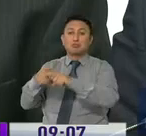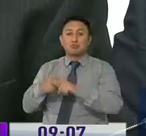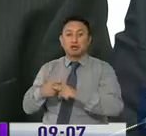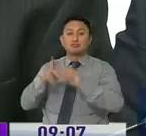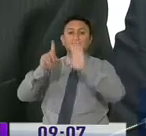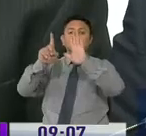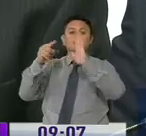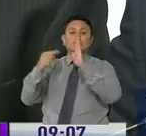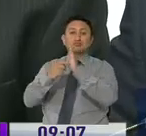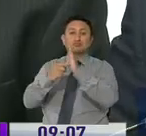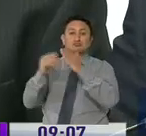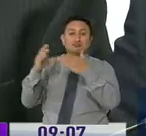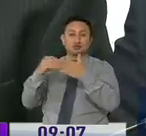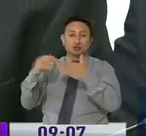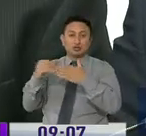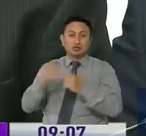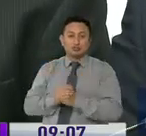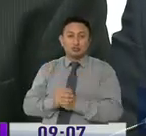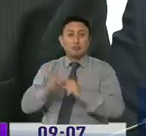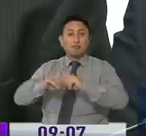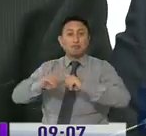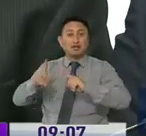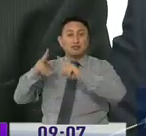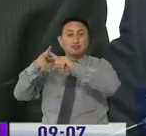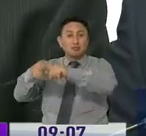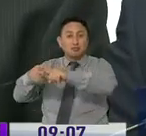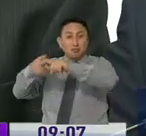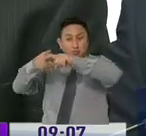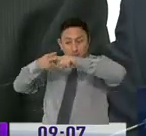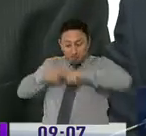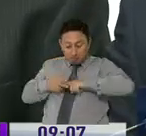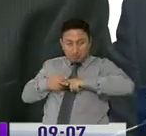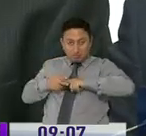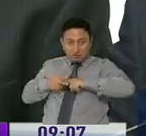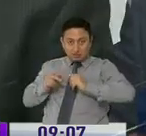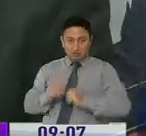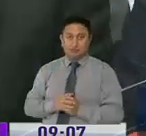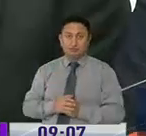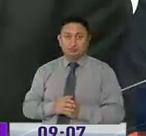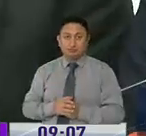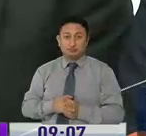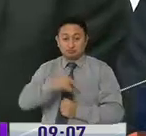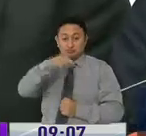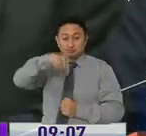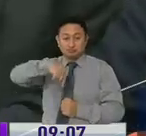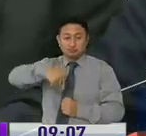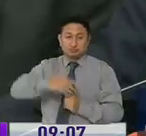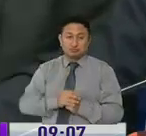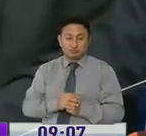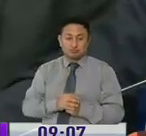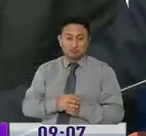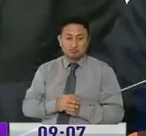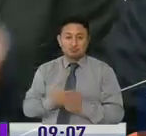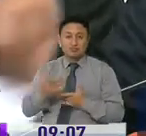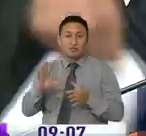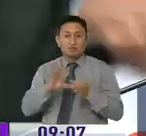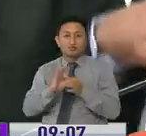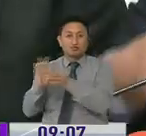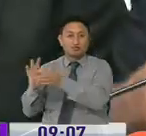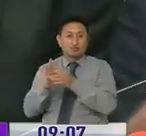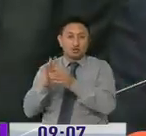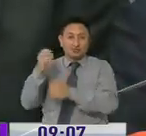los $6,000 en calidad de préstamo. Aquí no existe ninguna